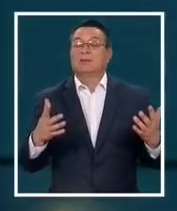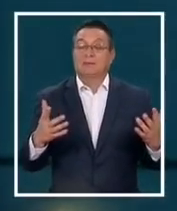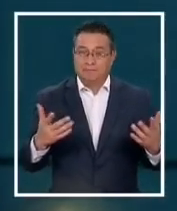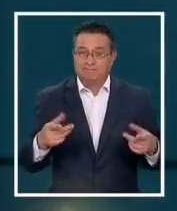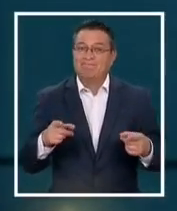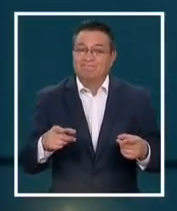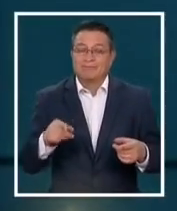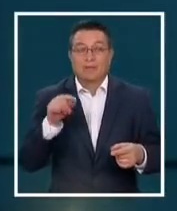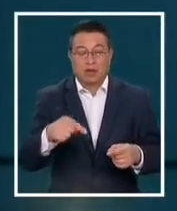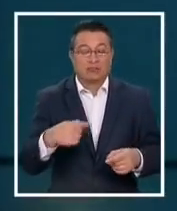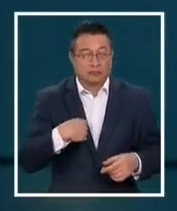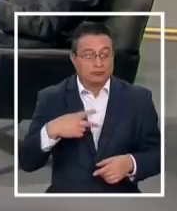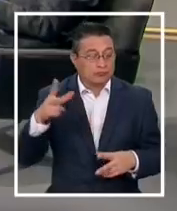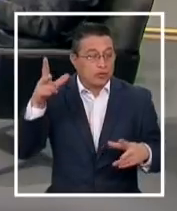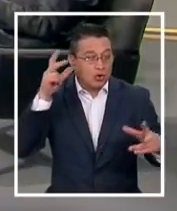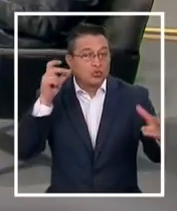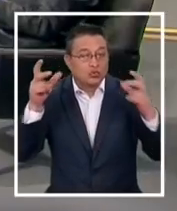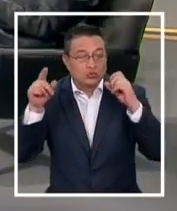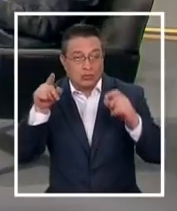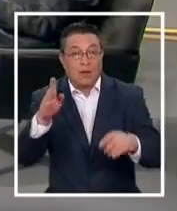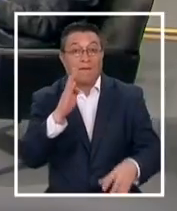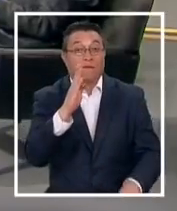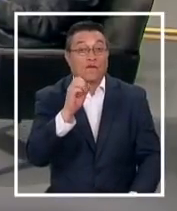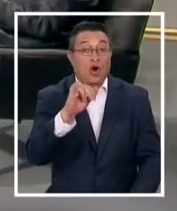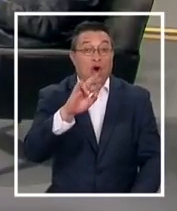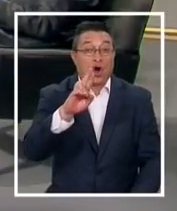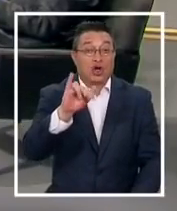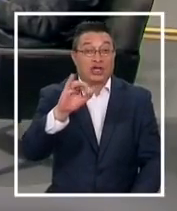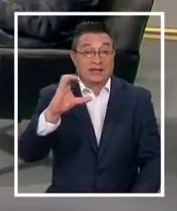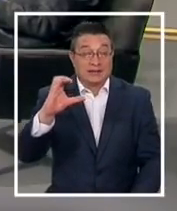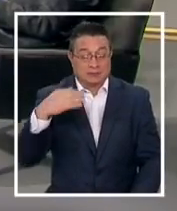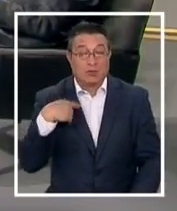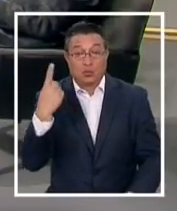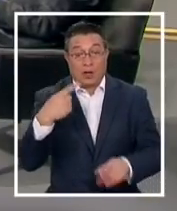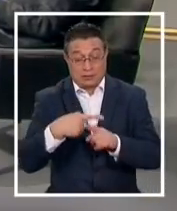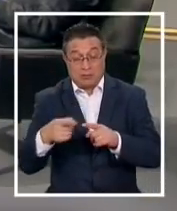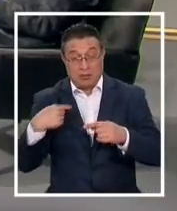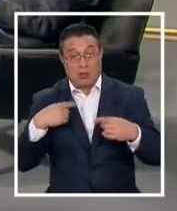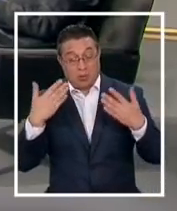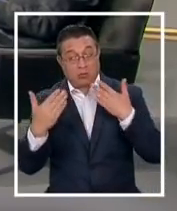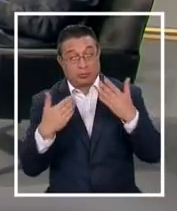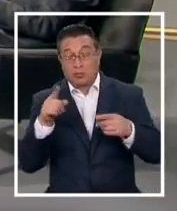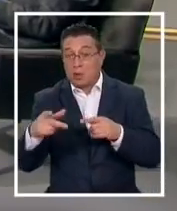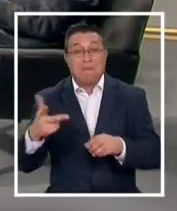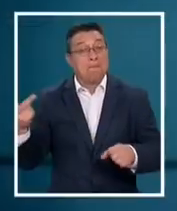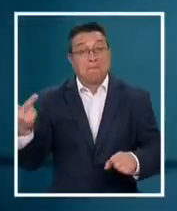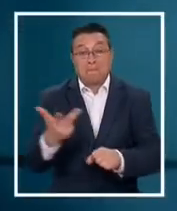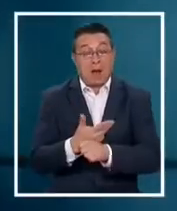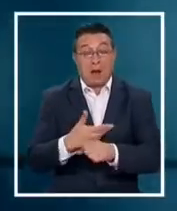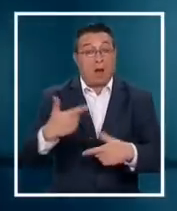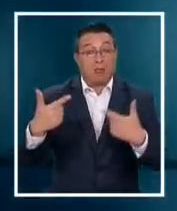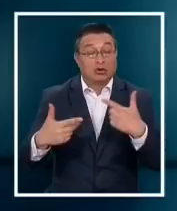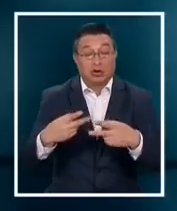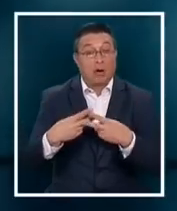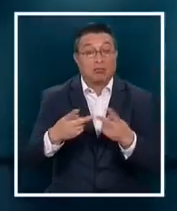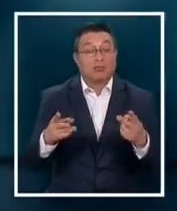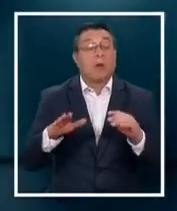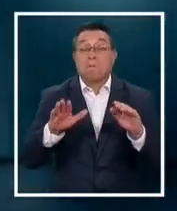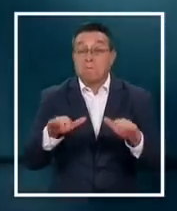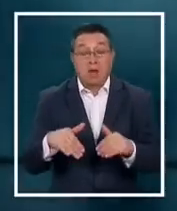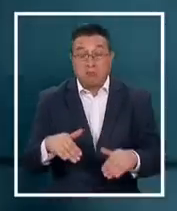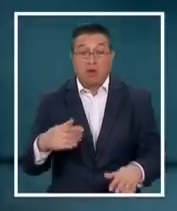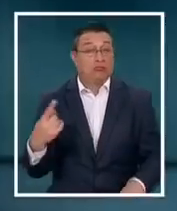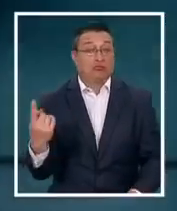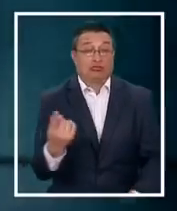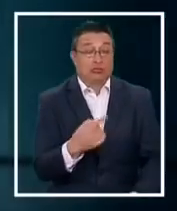Yo escuchaba, de hecho, a Boric, que estuvimos juntos en un panel esta semana, decir que era una pésima política pública y al final seguimos con lo mismo. O